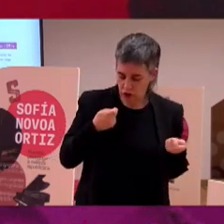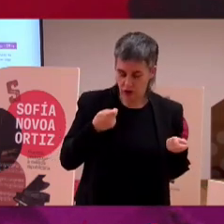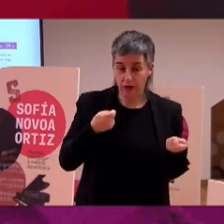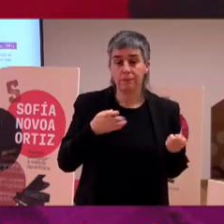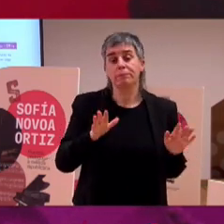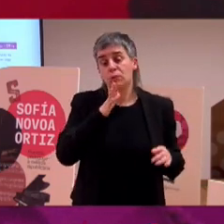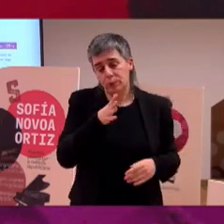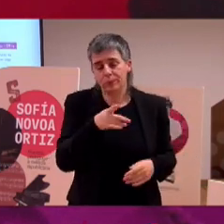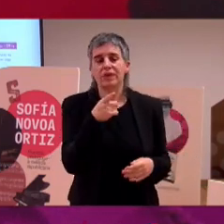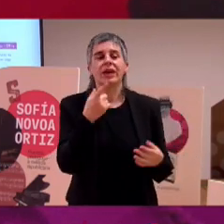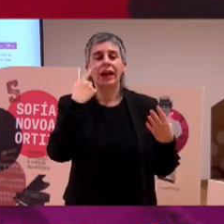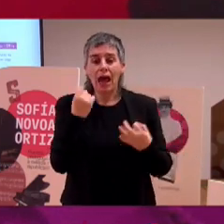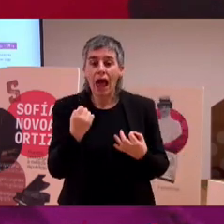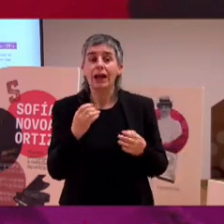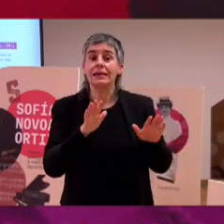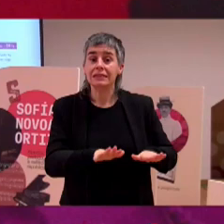de vacacións,